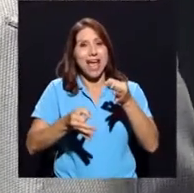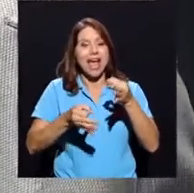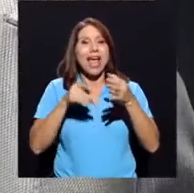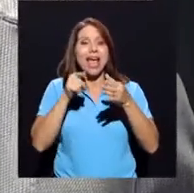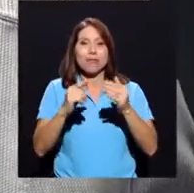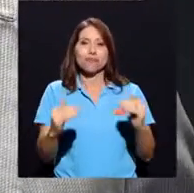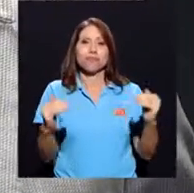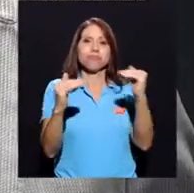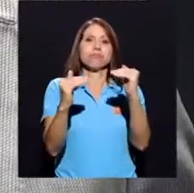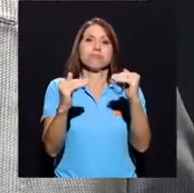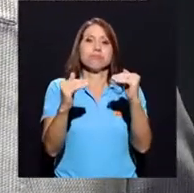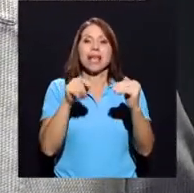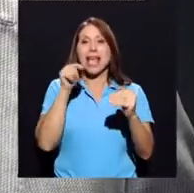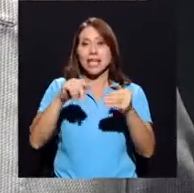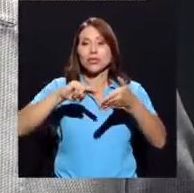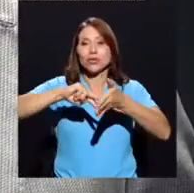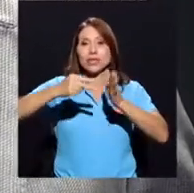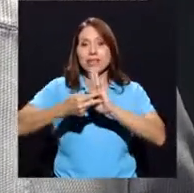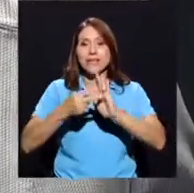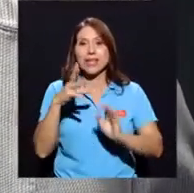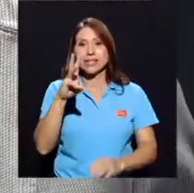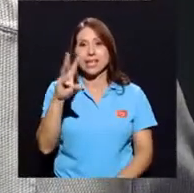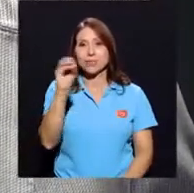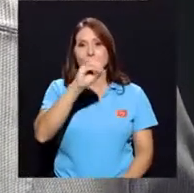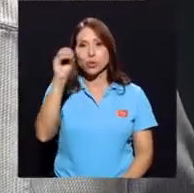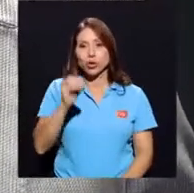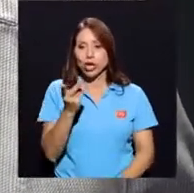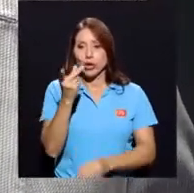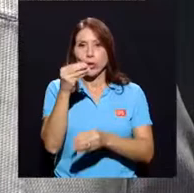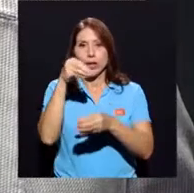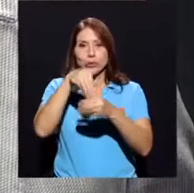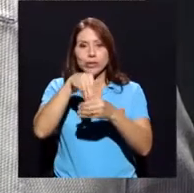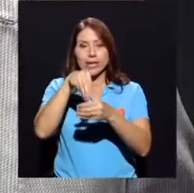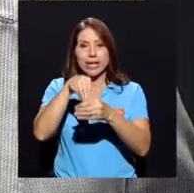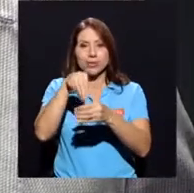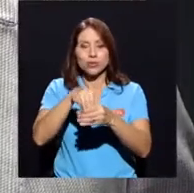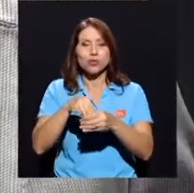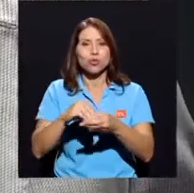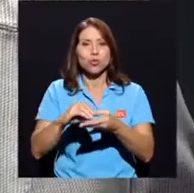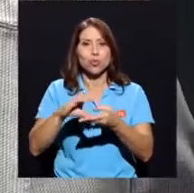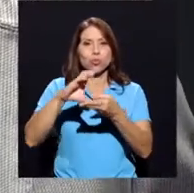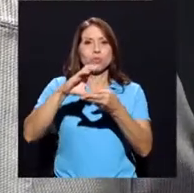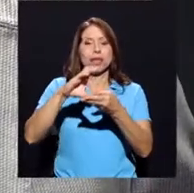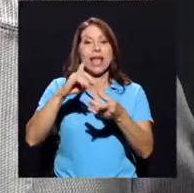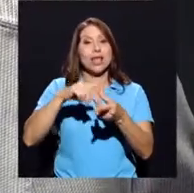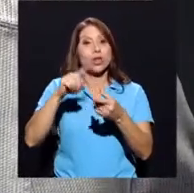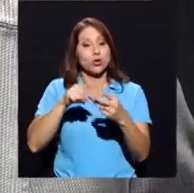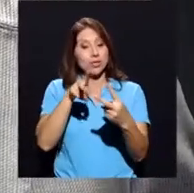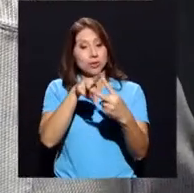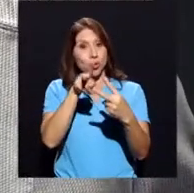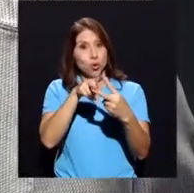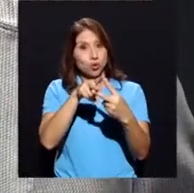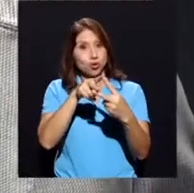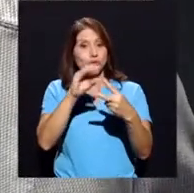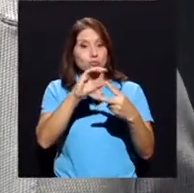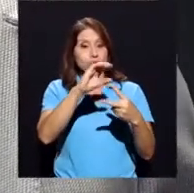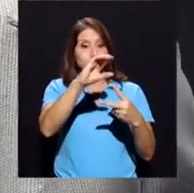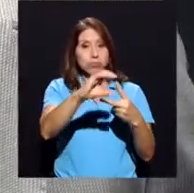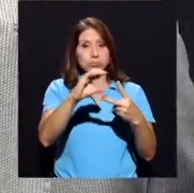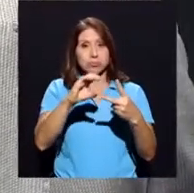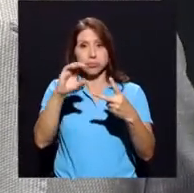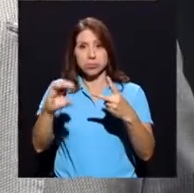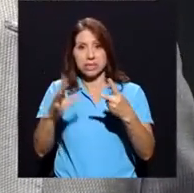ciento de los ingresos entonces este tenemos dos grandes rubros que ya están determinados